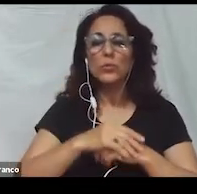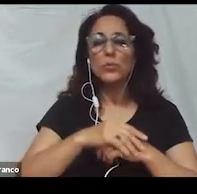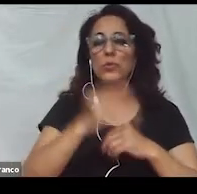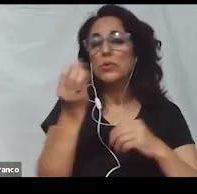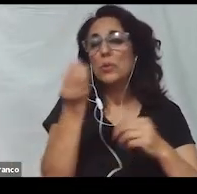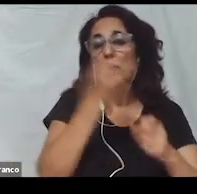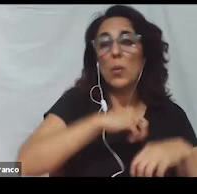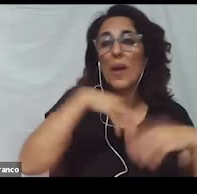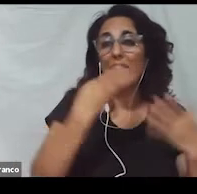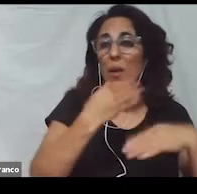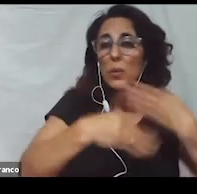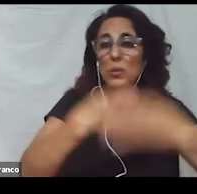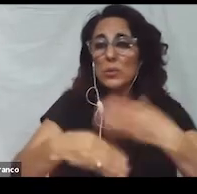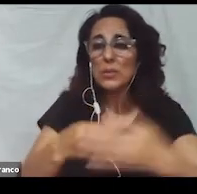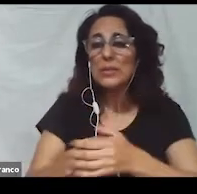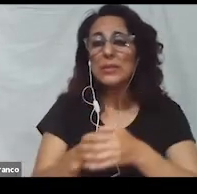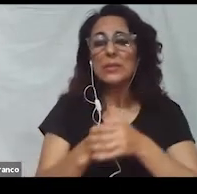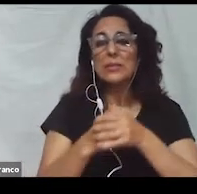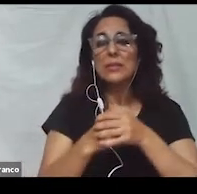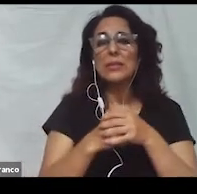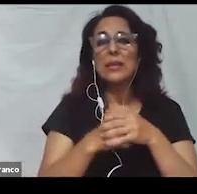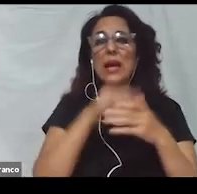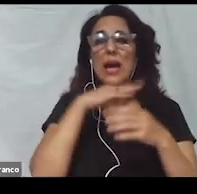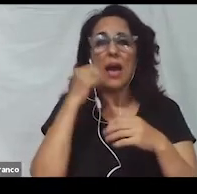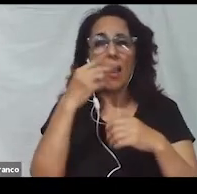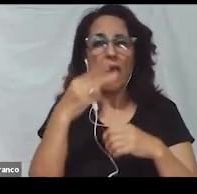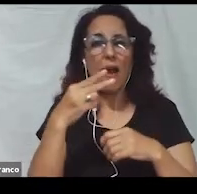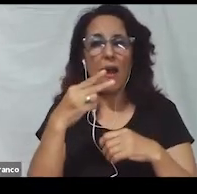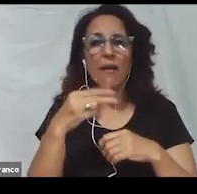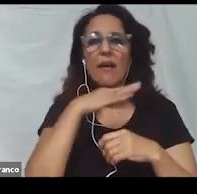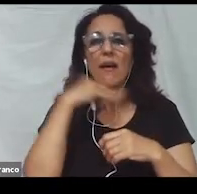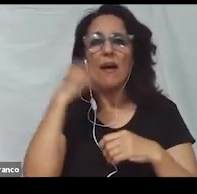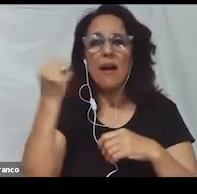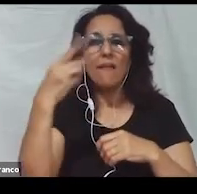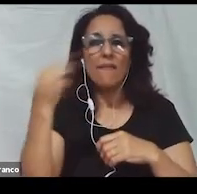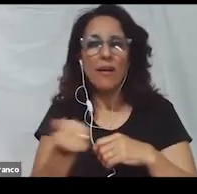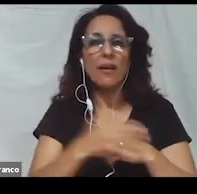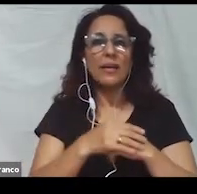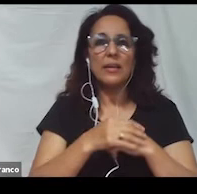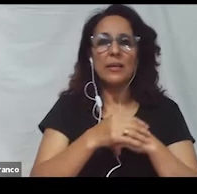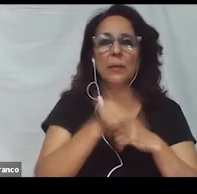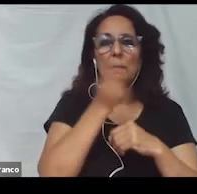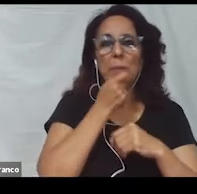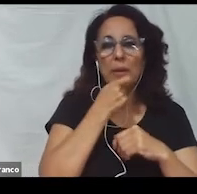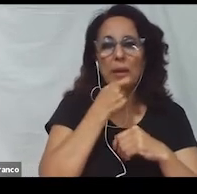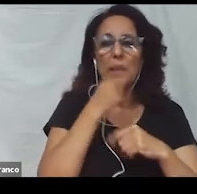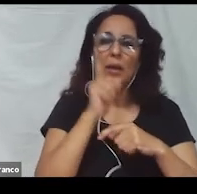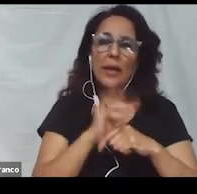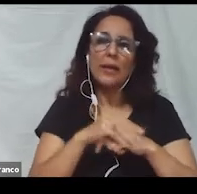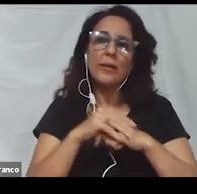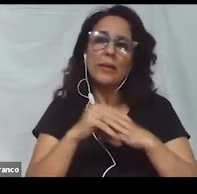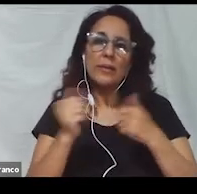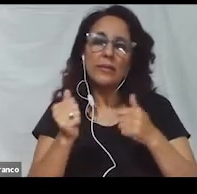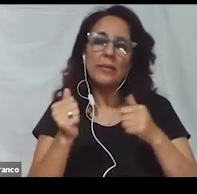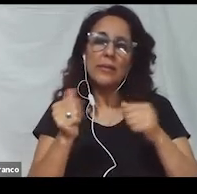llama OracleJet, porque utilizan JavaScript y jQuery. Entonces, lo menciono porque mucha gente dice, ah, hoy todo es